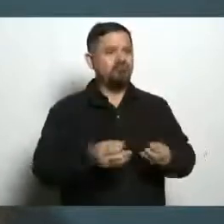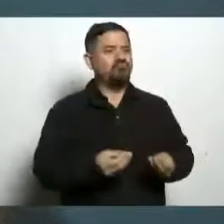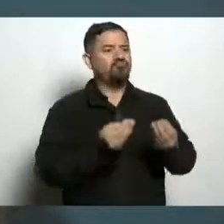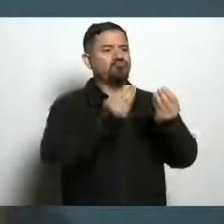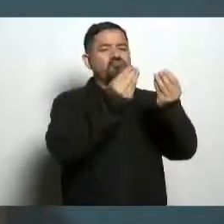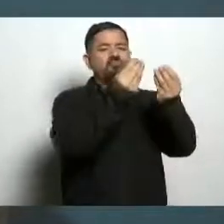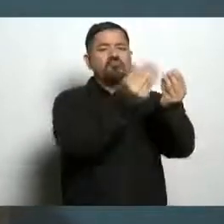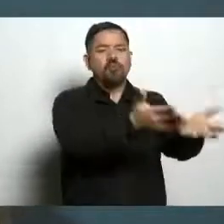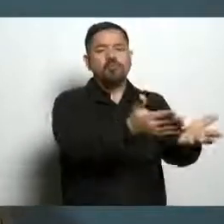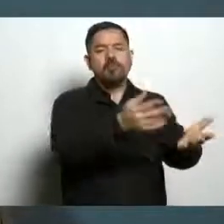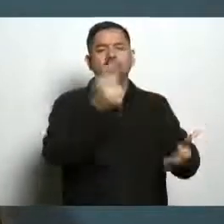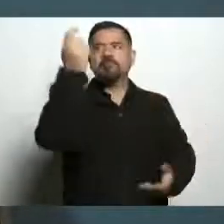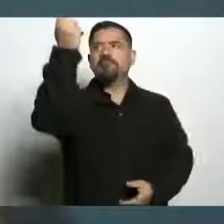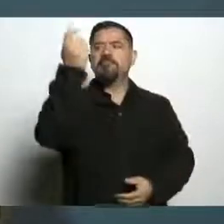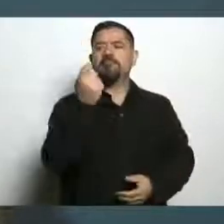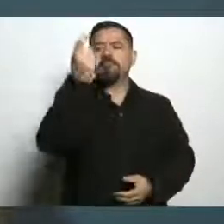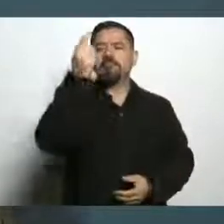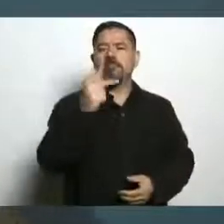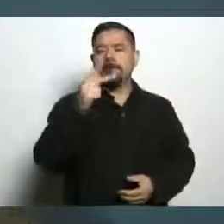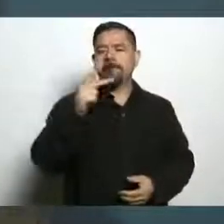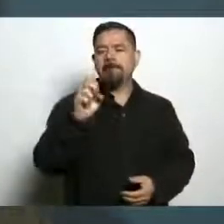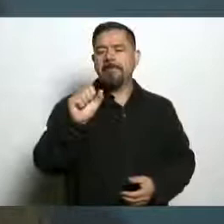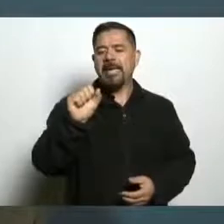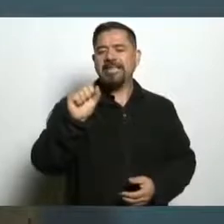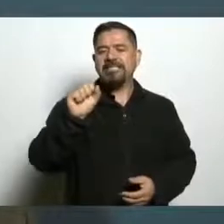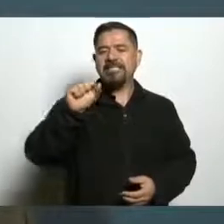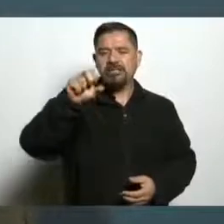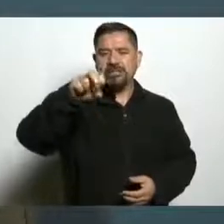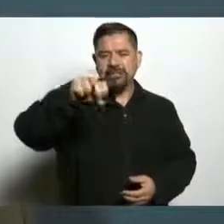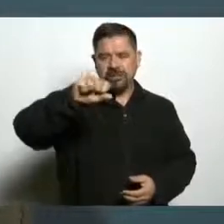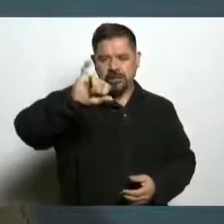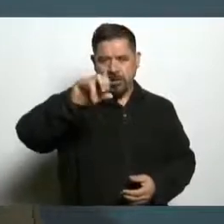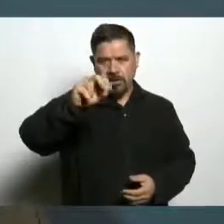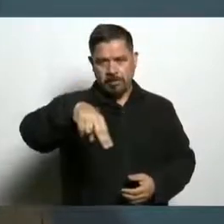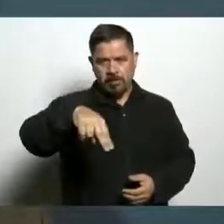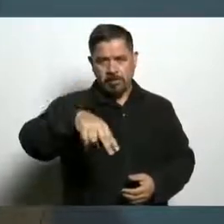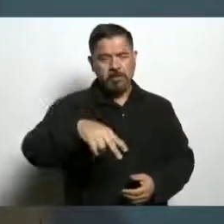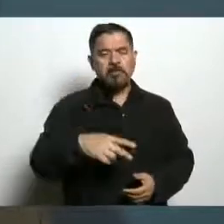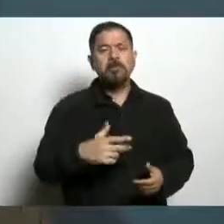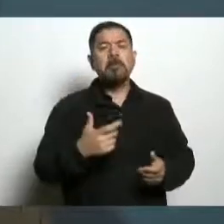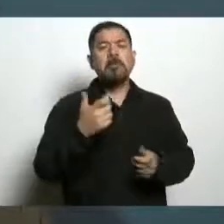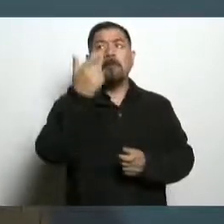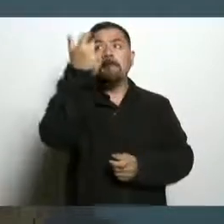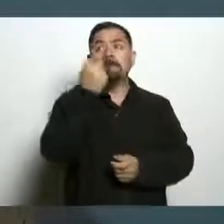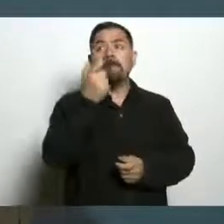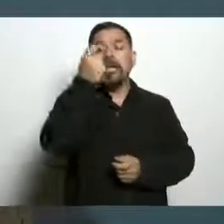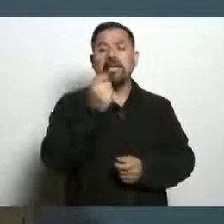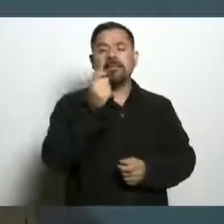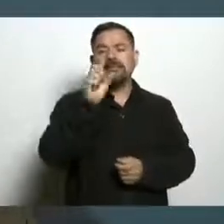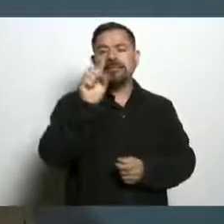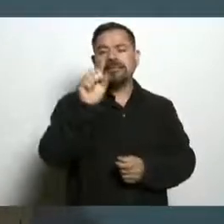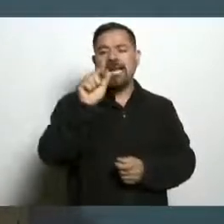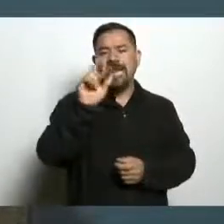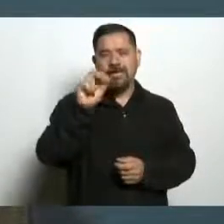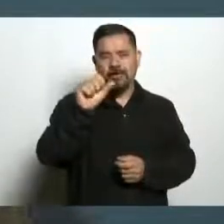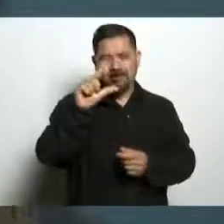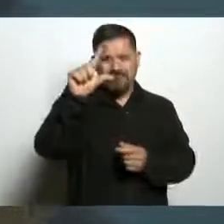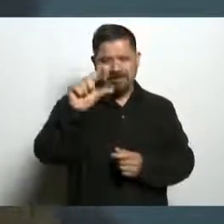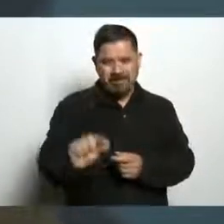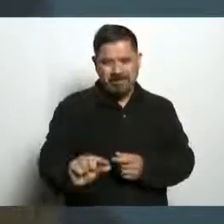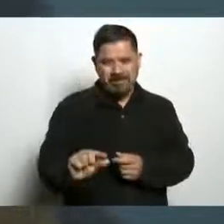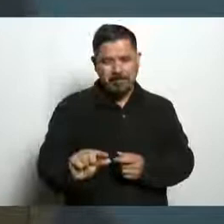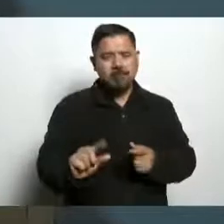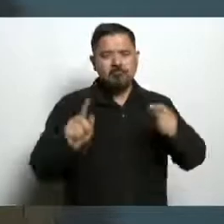sus pensiones. Vamos a empezar con salario mínimo, pero esos